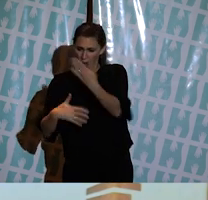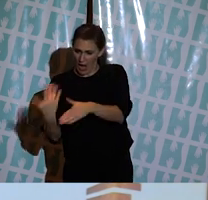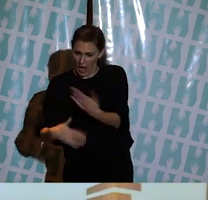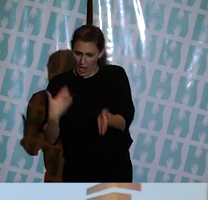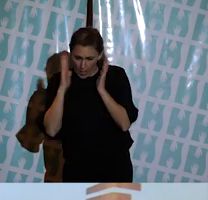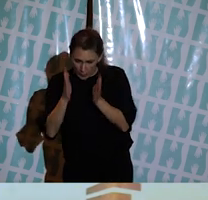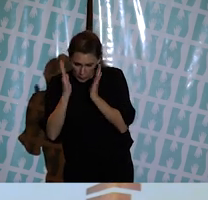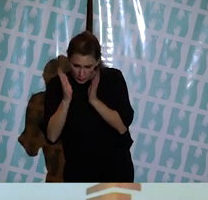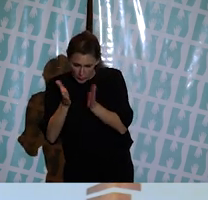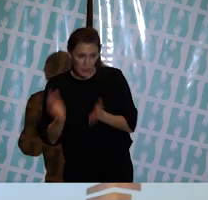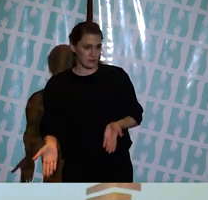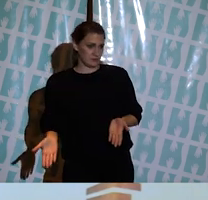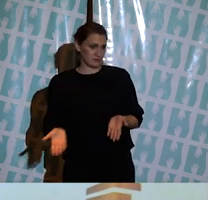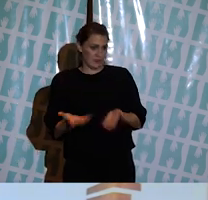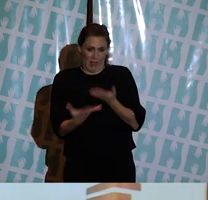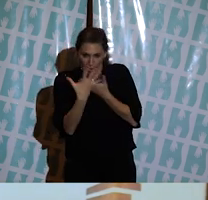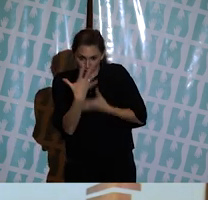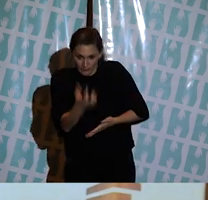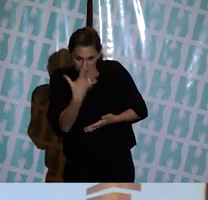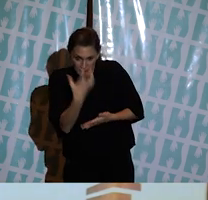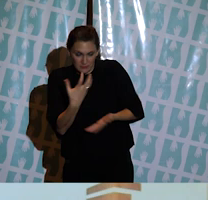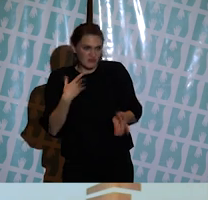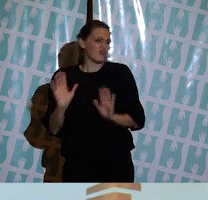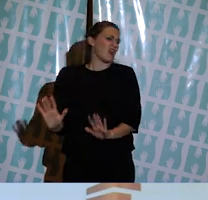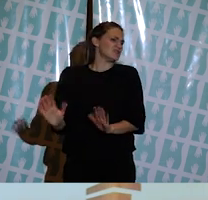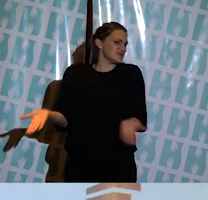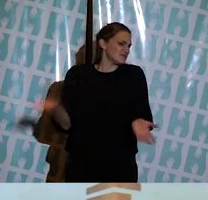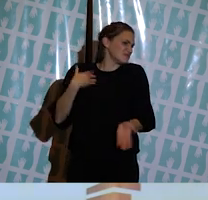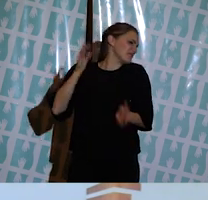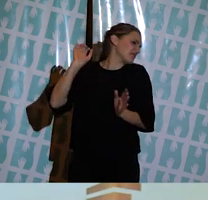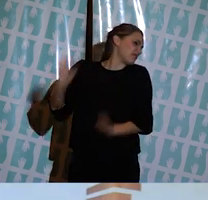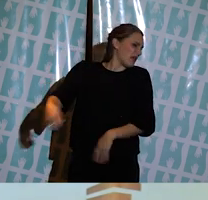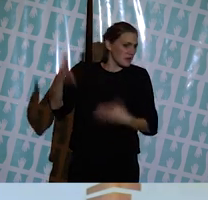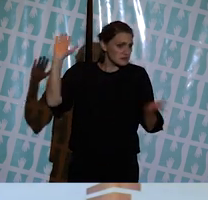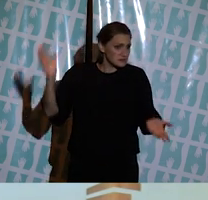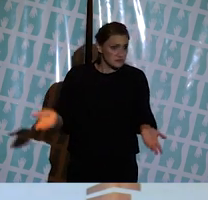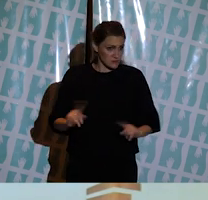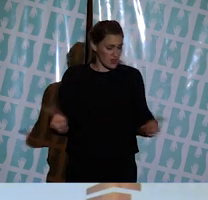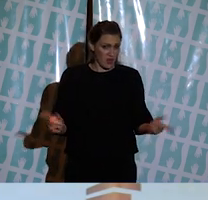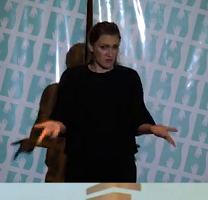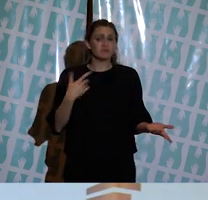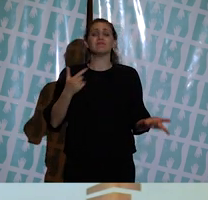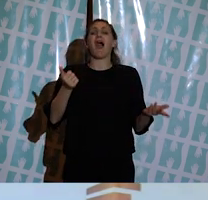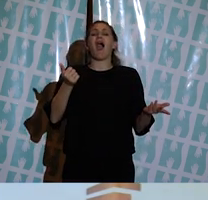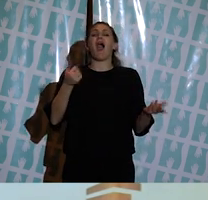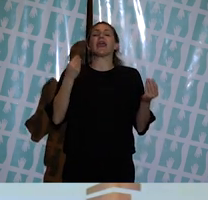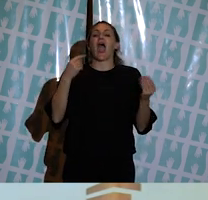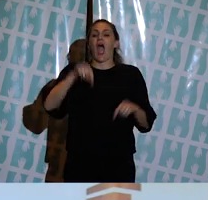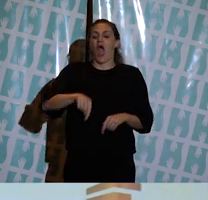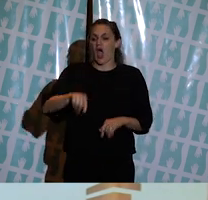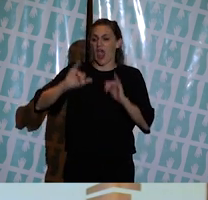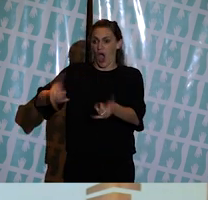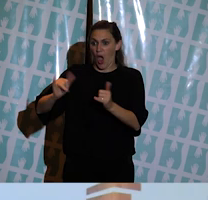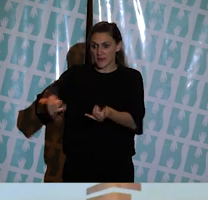Yo creo que la solución podría empezar, por supuesto, por regulaciones para que no haya tanta accesibilidad al alcohol en los adolescentes, a pesar de que tienen la